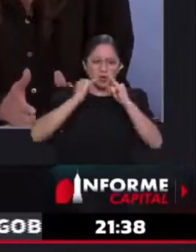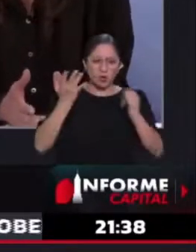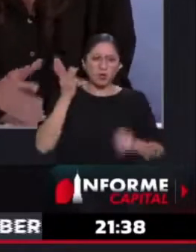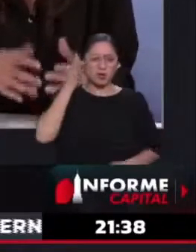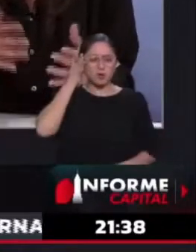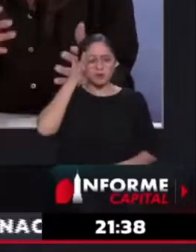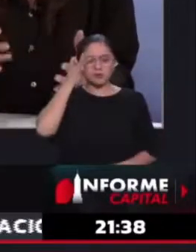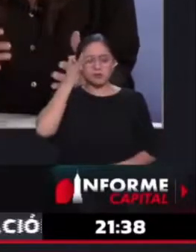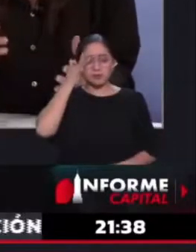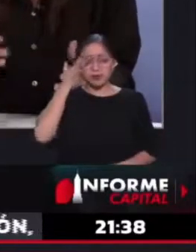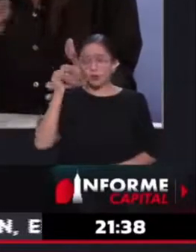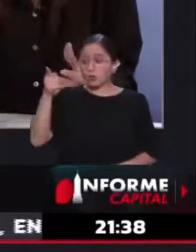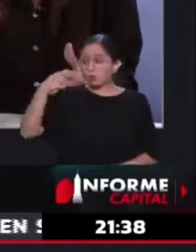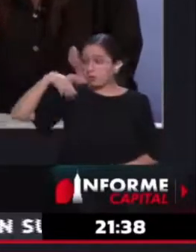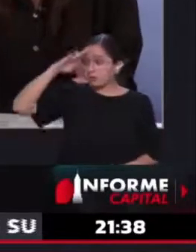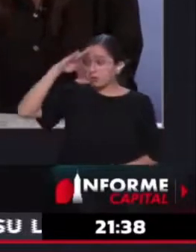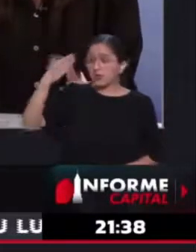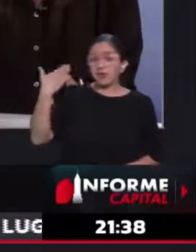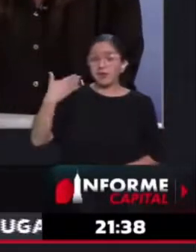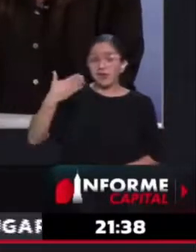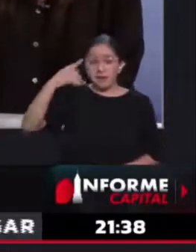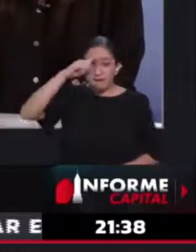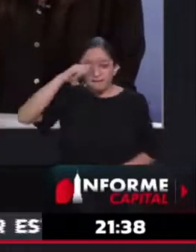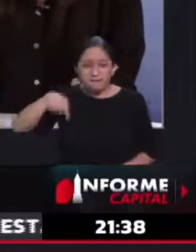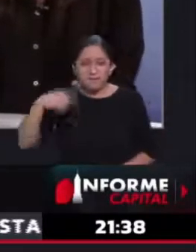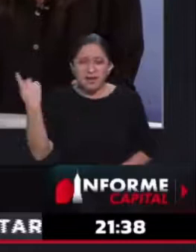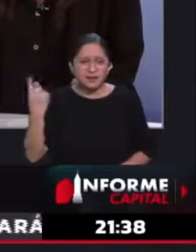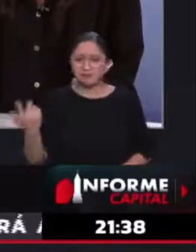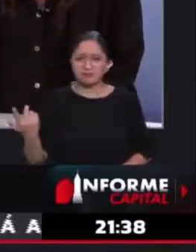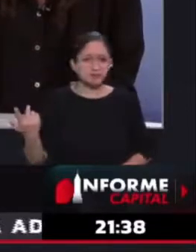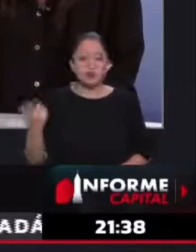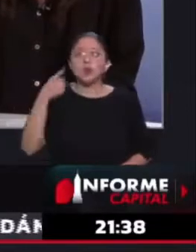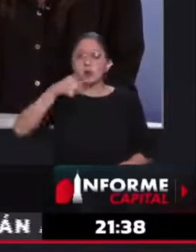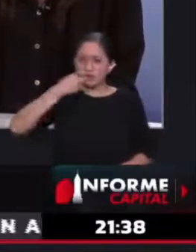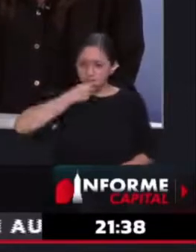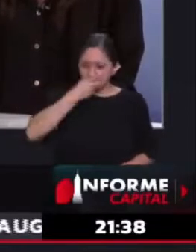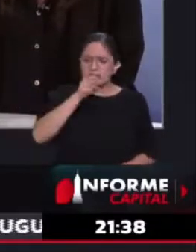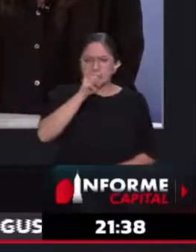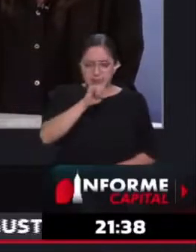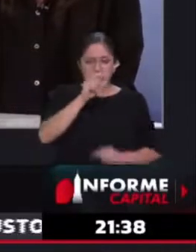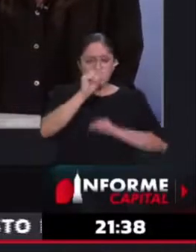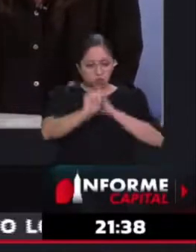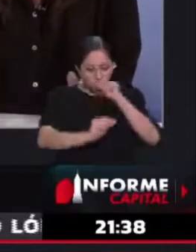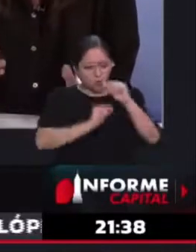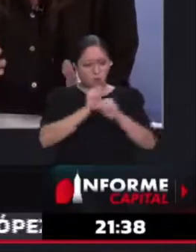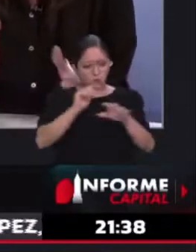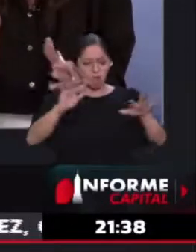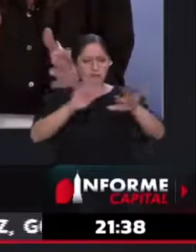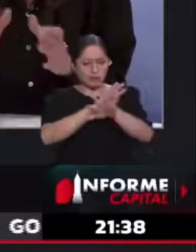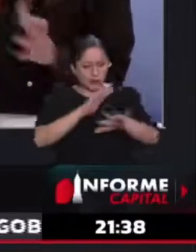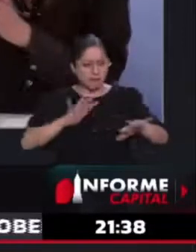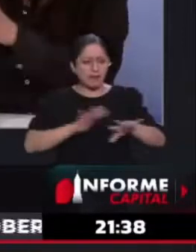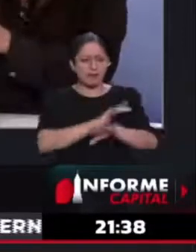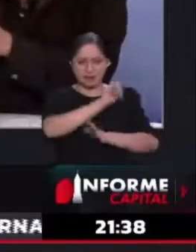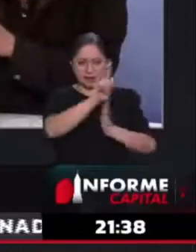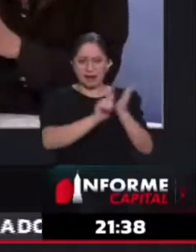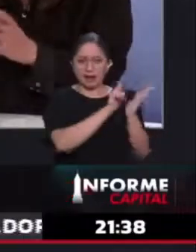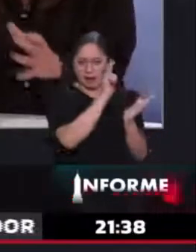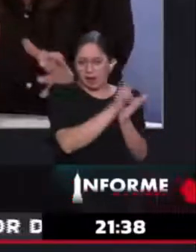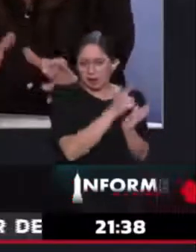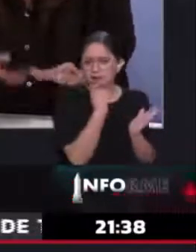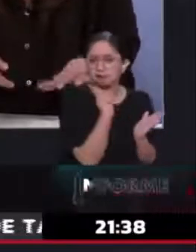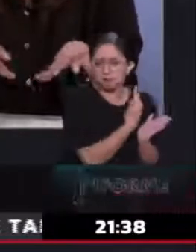cuestión sencilla, a pesar de que, como dice, efectivamente hay avances a nivel legislativo que nos ponen en